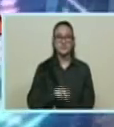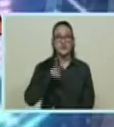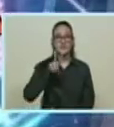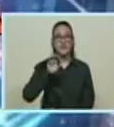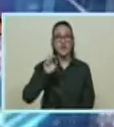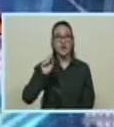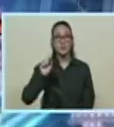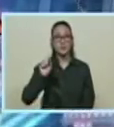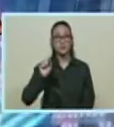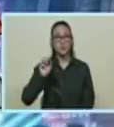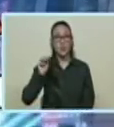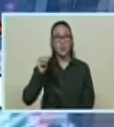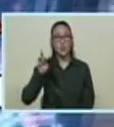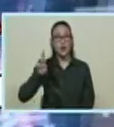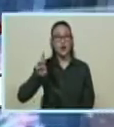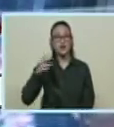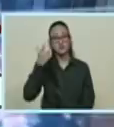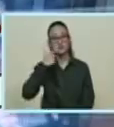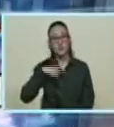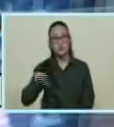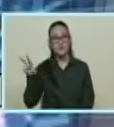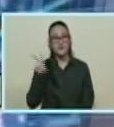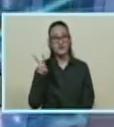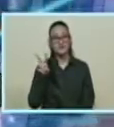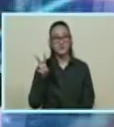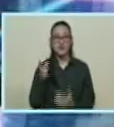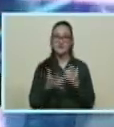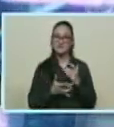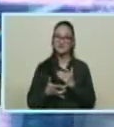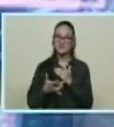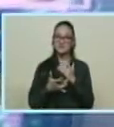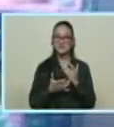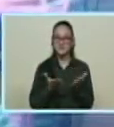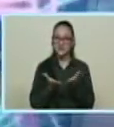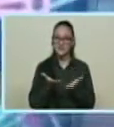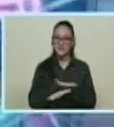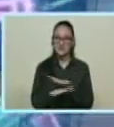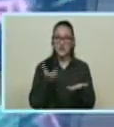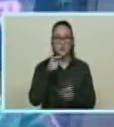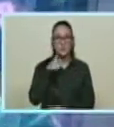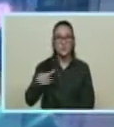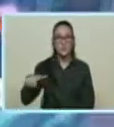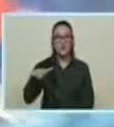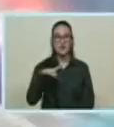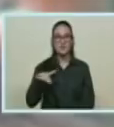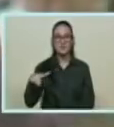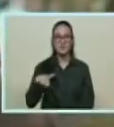BEQR Somos Venezuela. Instrumento tecnológico al servicio del pueblo.